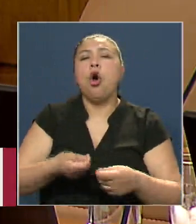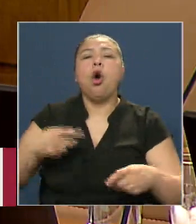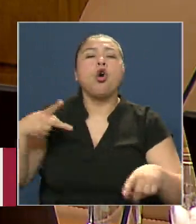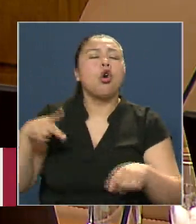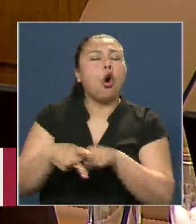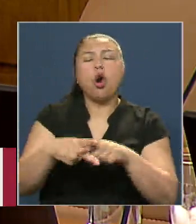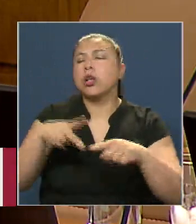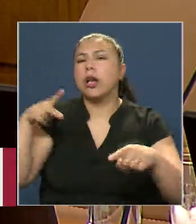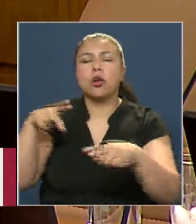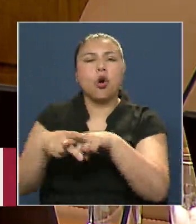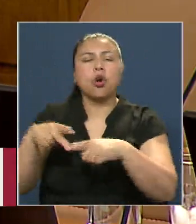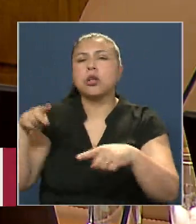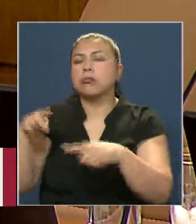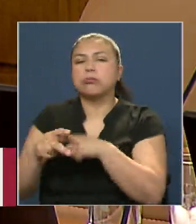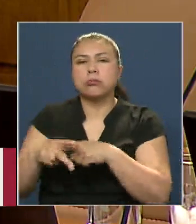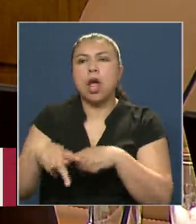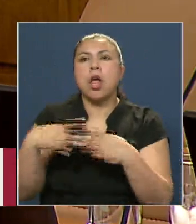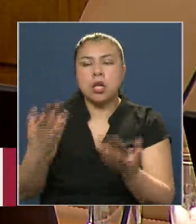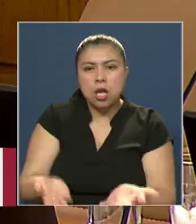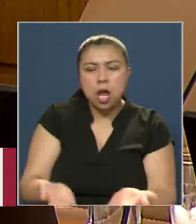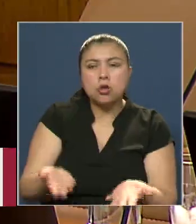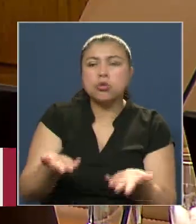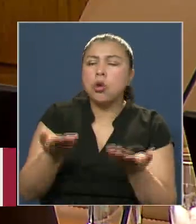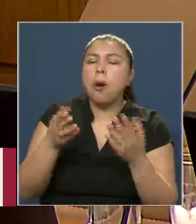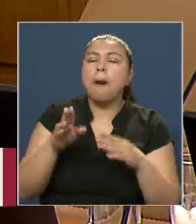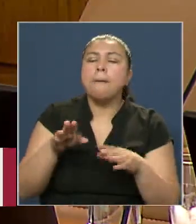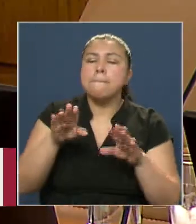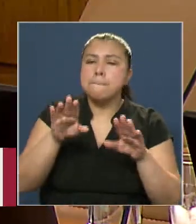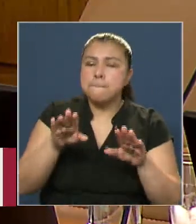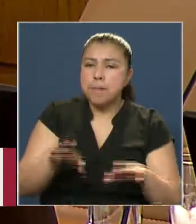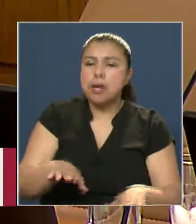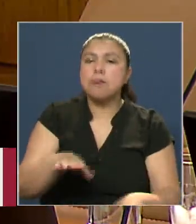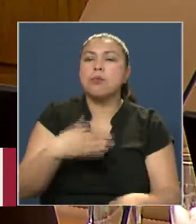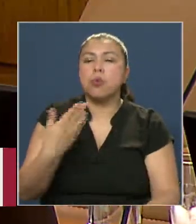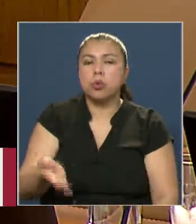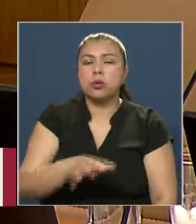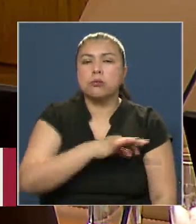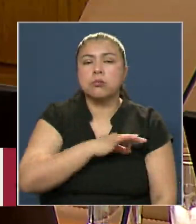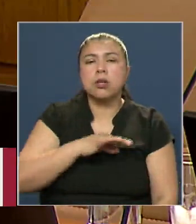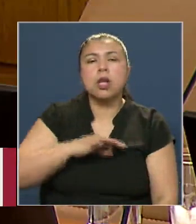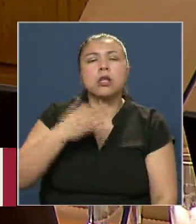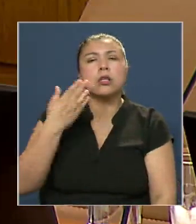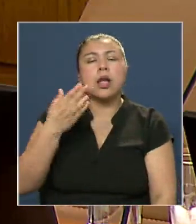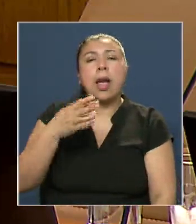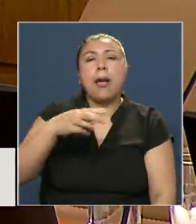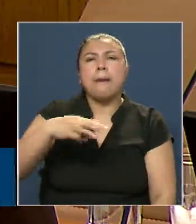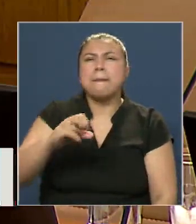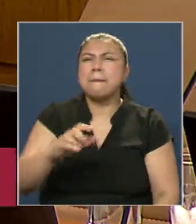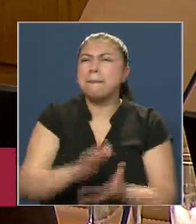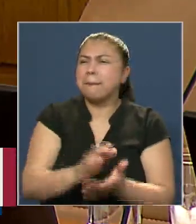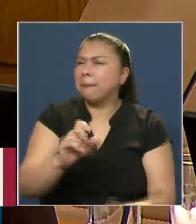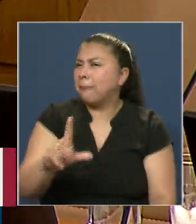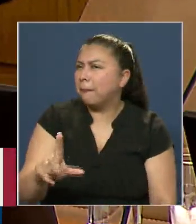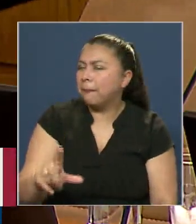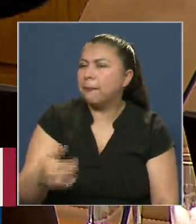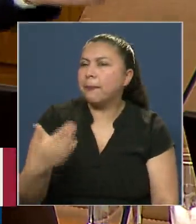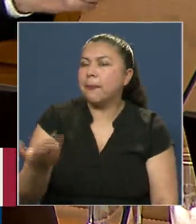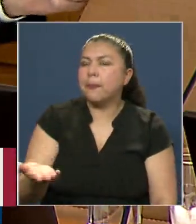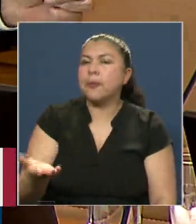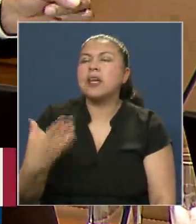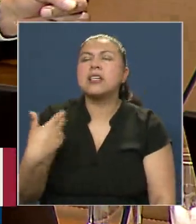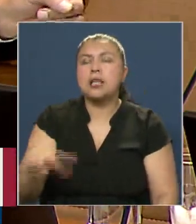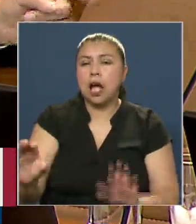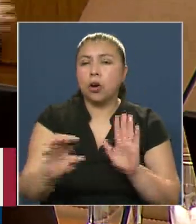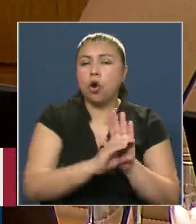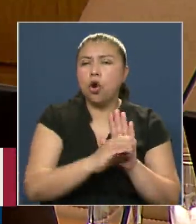nomás. Y eso es lo que le va a pasar, ministro Sichel, si usted no instituye aquí lo que ya está en la